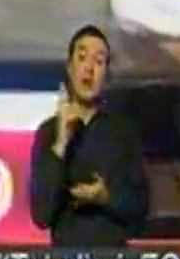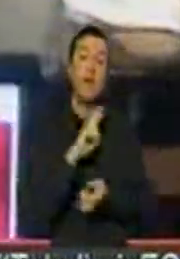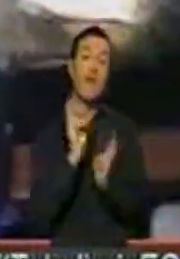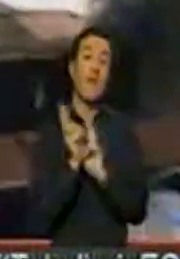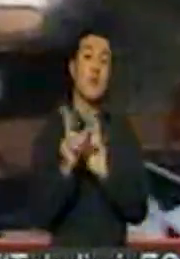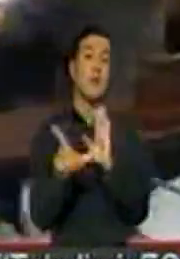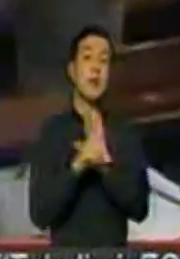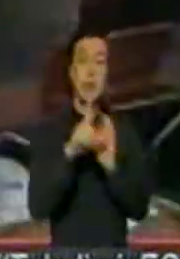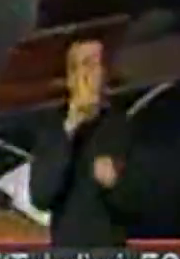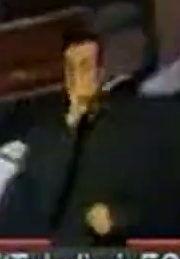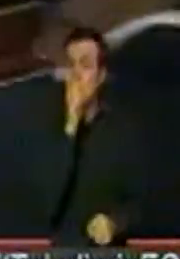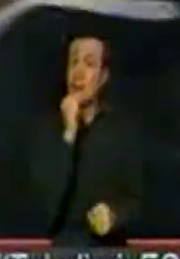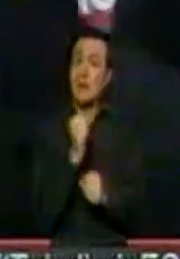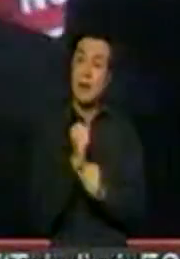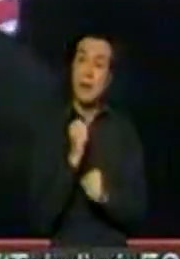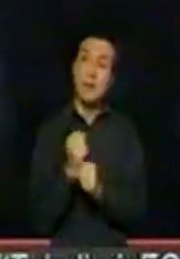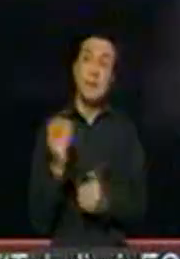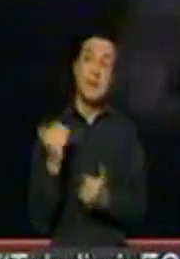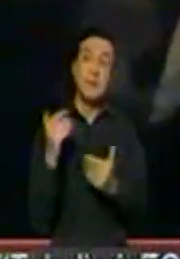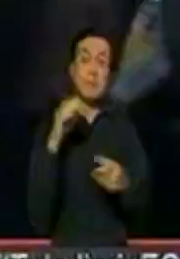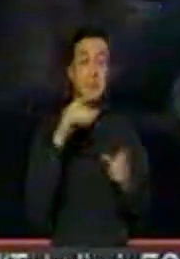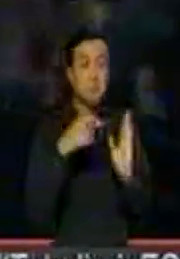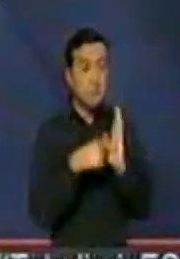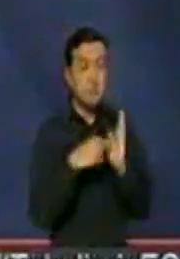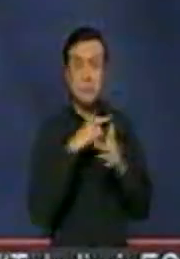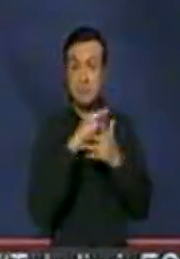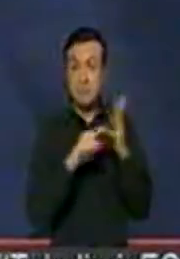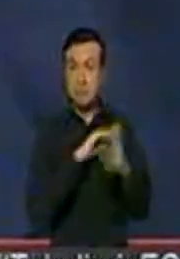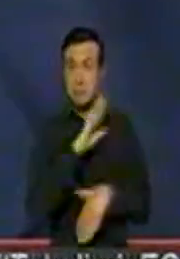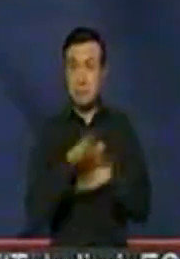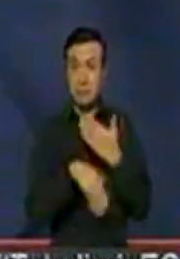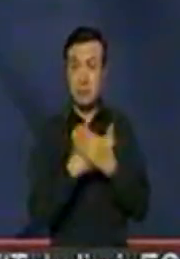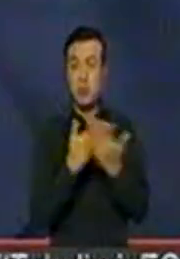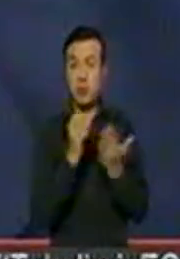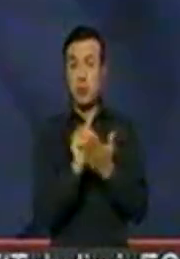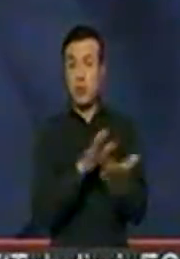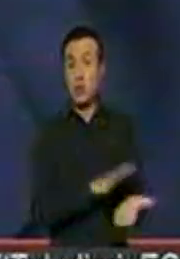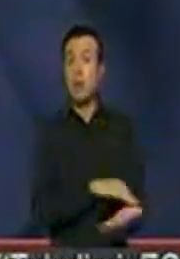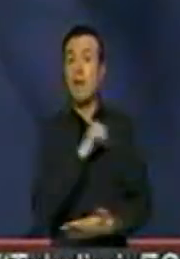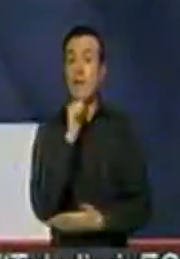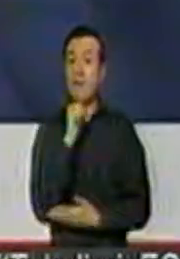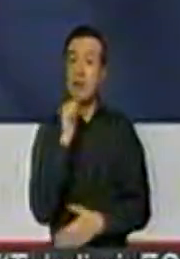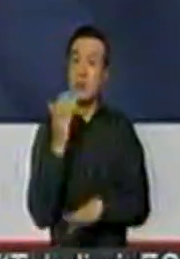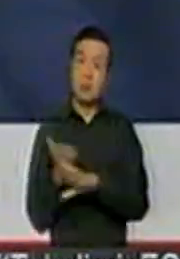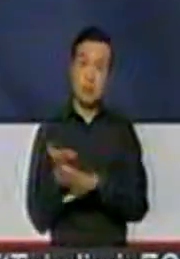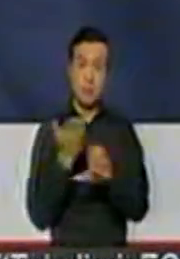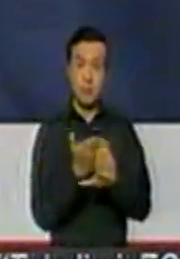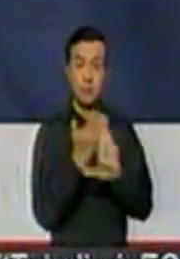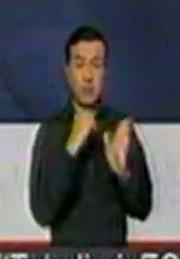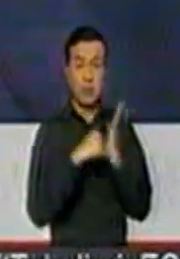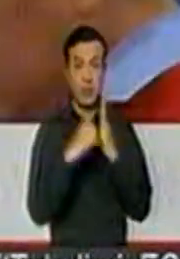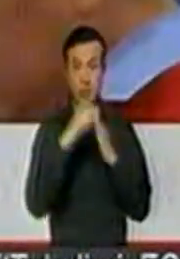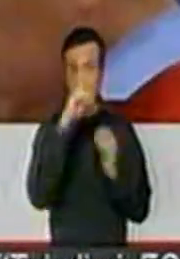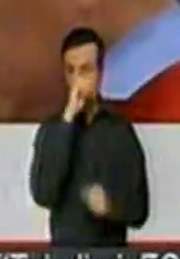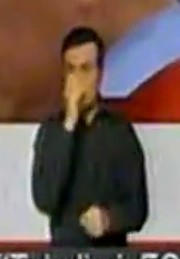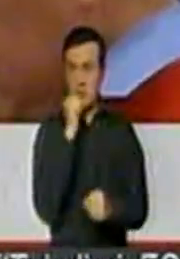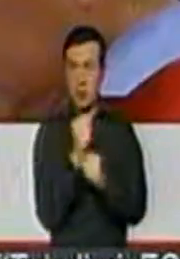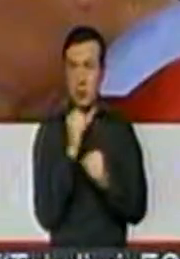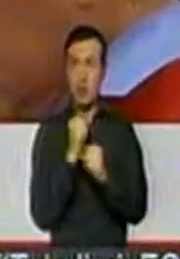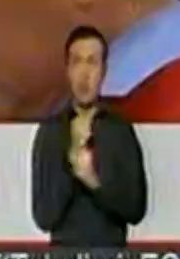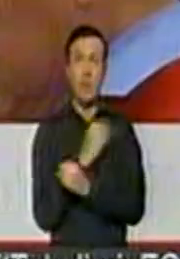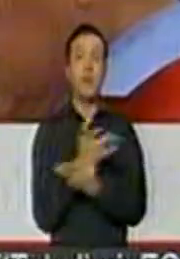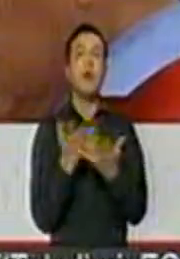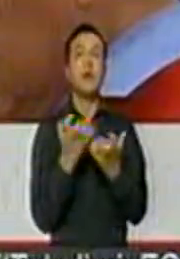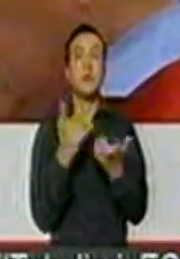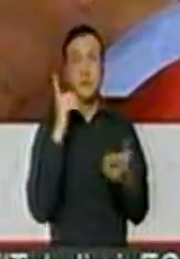leyes relacionadas con los ámbitos laboral, tributario y monetario. Sin embargo, el proyecto todavía no ha llegado. El ministro de Trabajo, Andrés Madero, aseguró que se espera